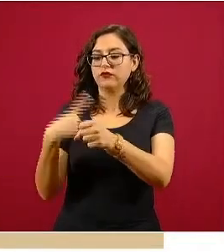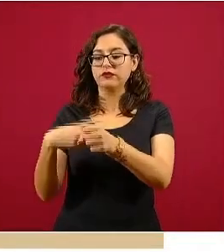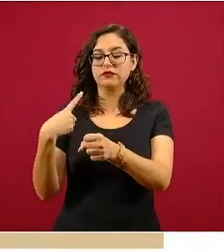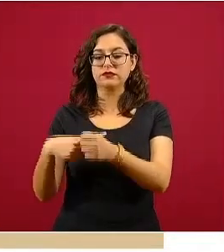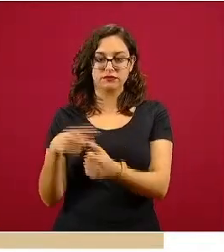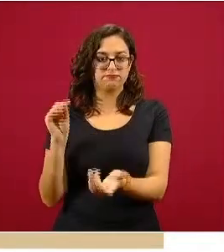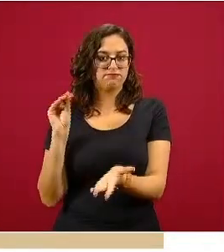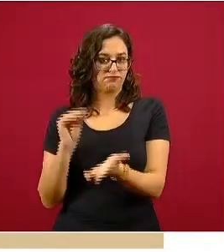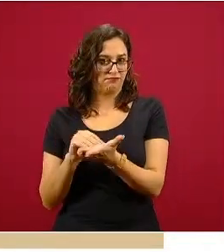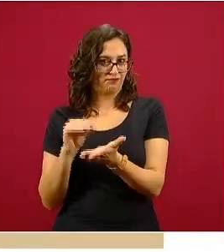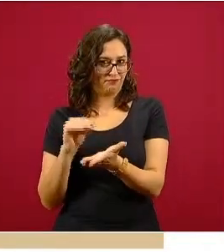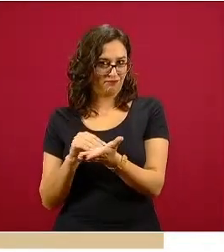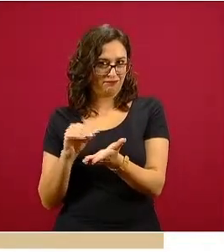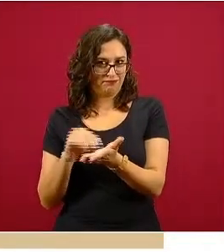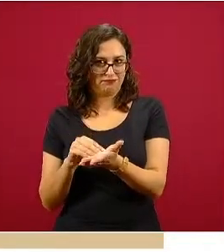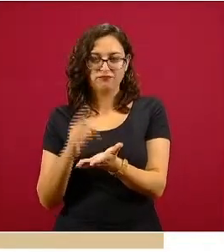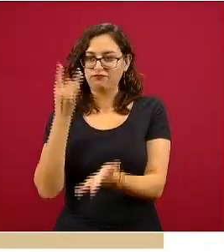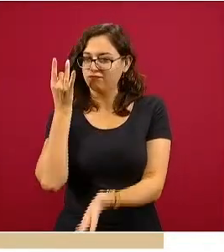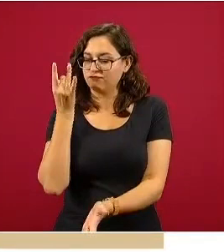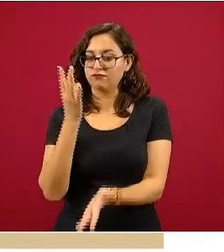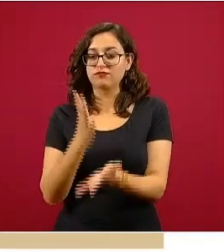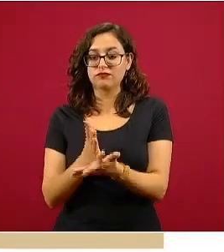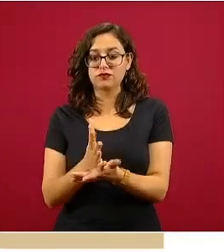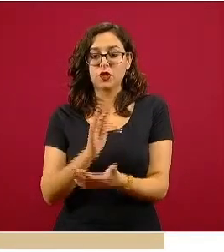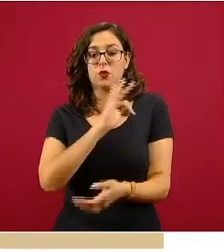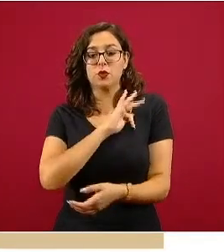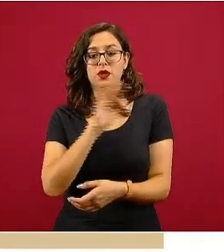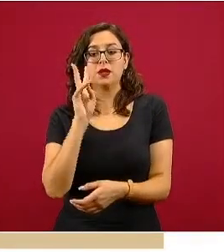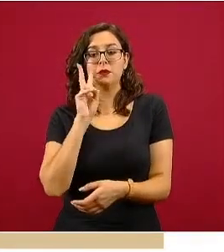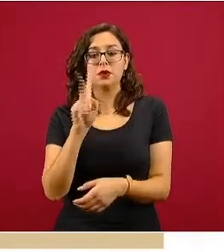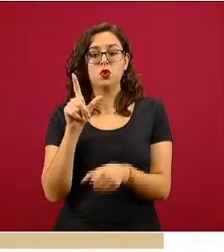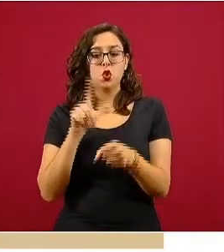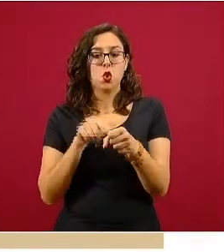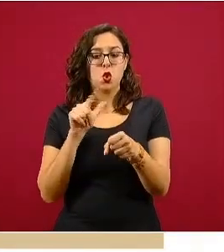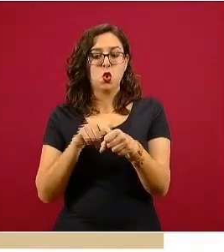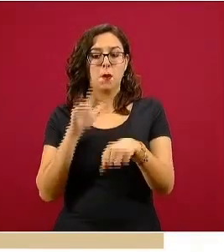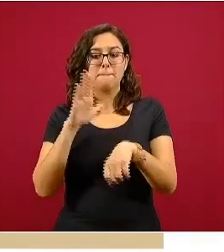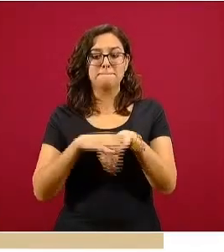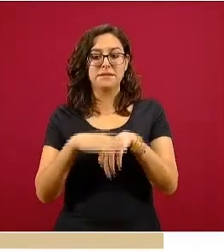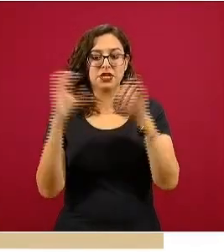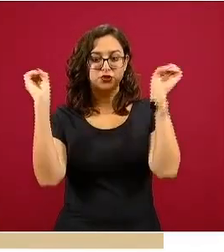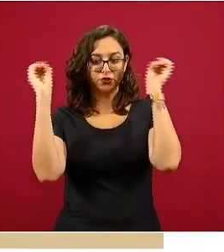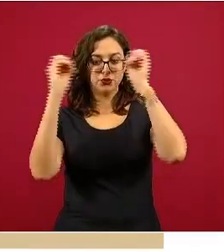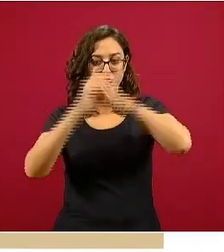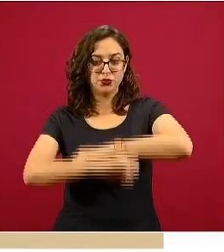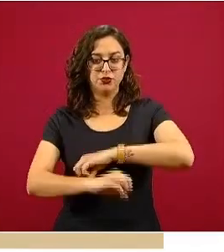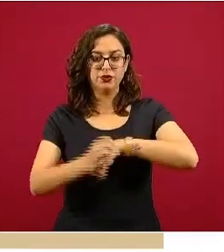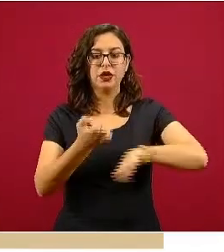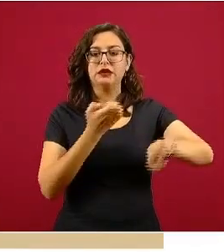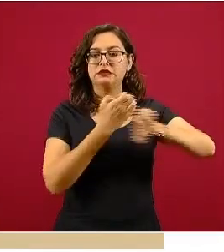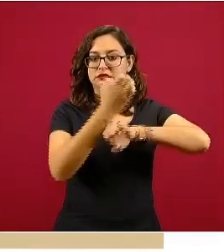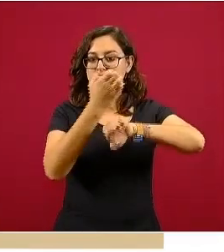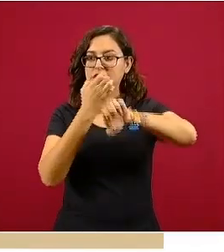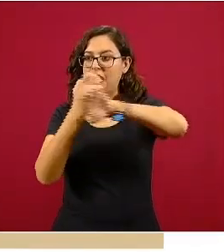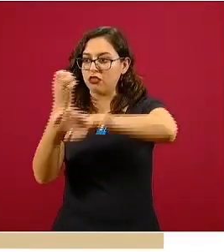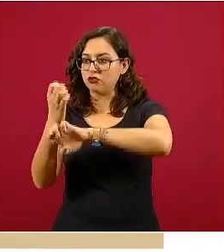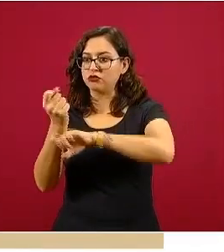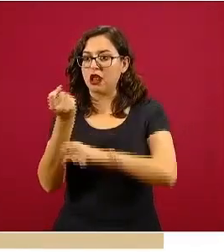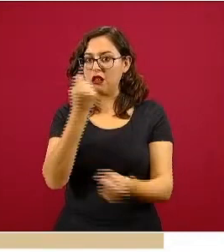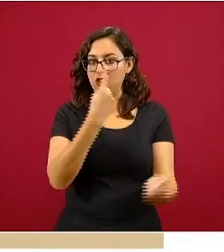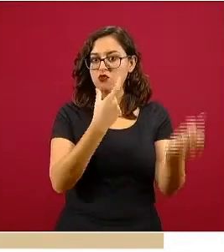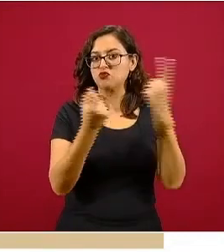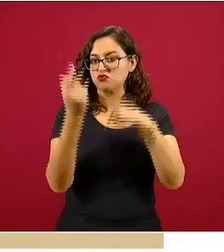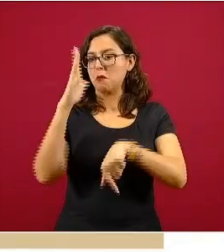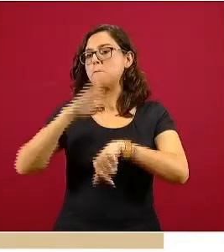para precisamente a través de los colores más oscuros poder identificar cuáles son las entidades federativas que están teniendo